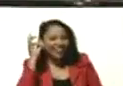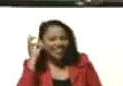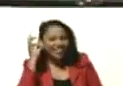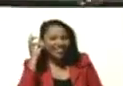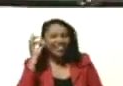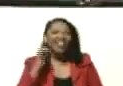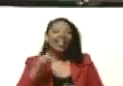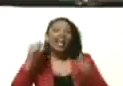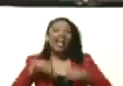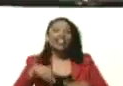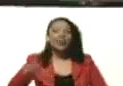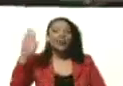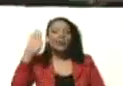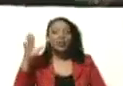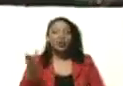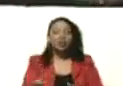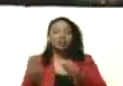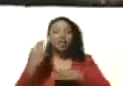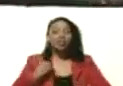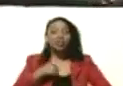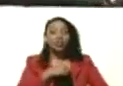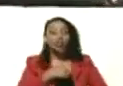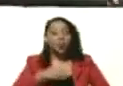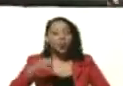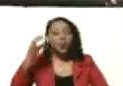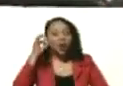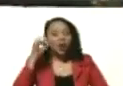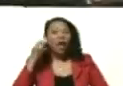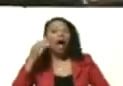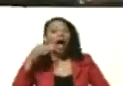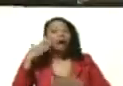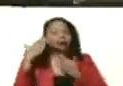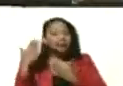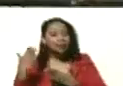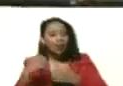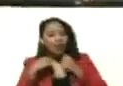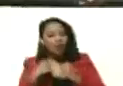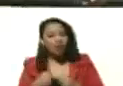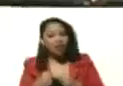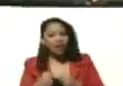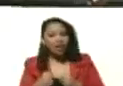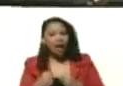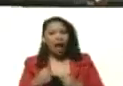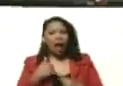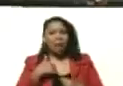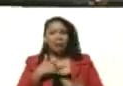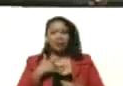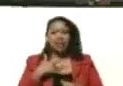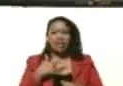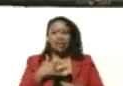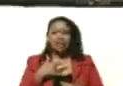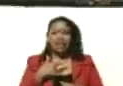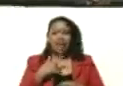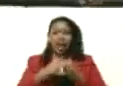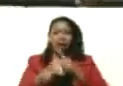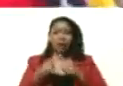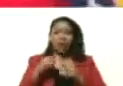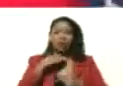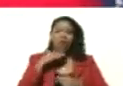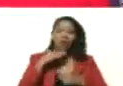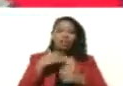Entonces, este juramento nos da fuerza, que sirva para eso. Cuando ustedes sientan que, oye, vale, me está sobrepasando la cosa, se acuerden